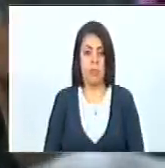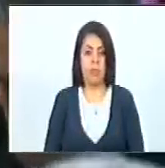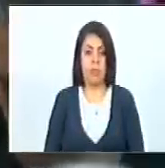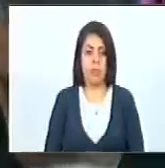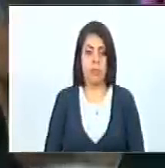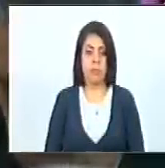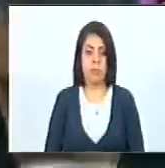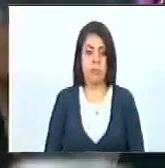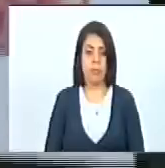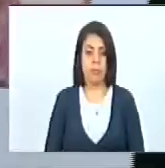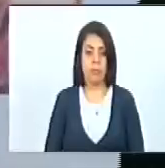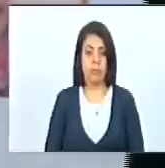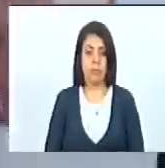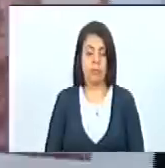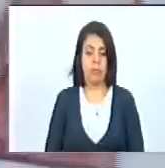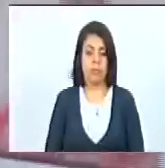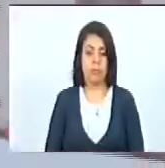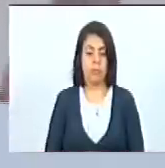Tenemos también,